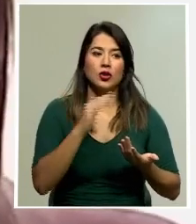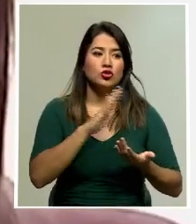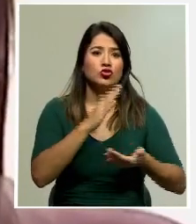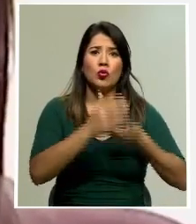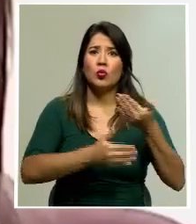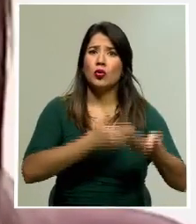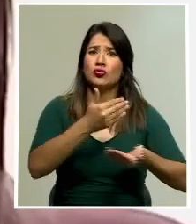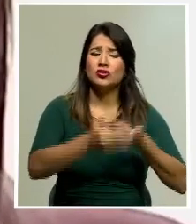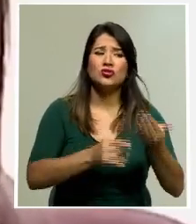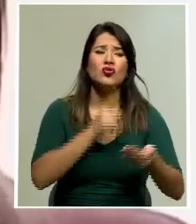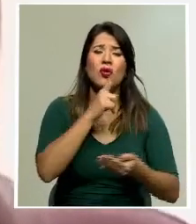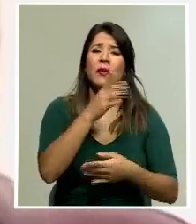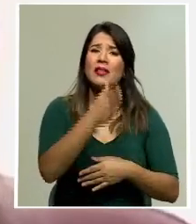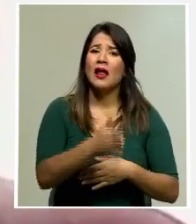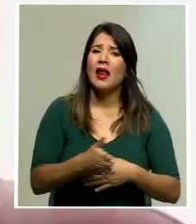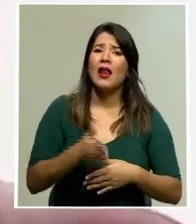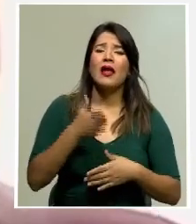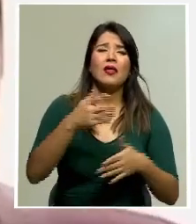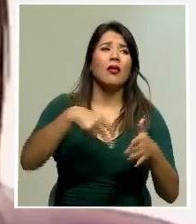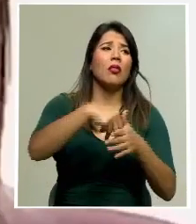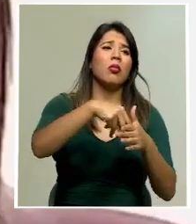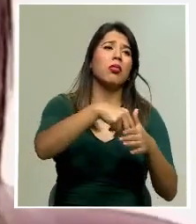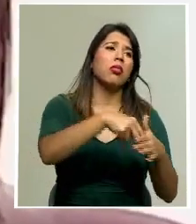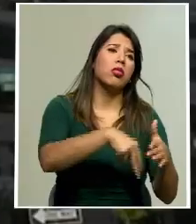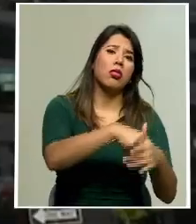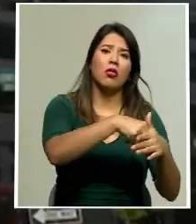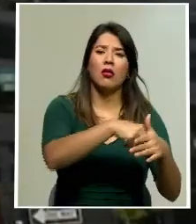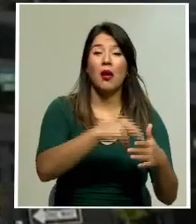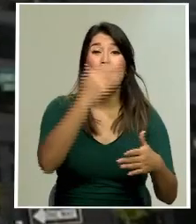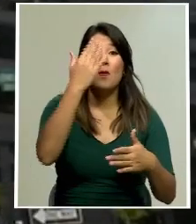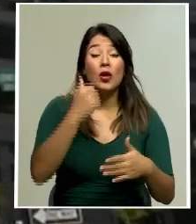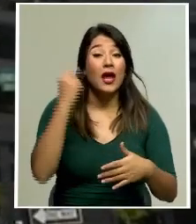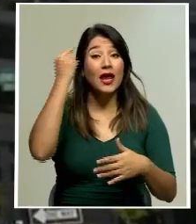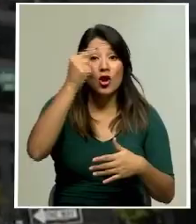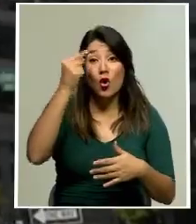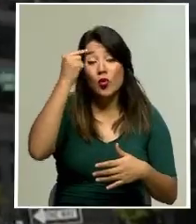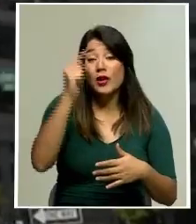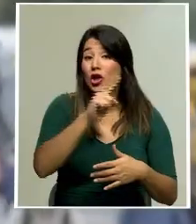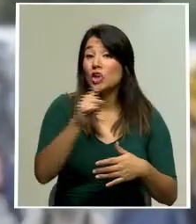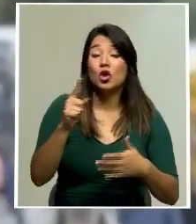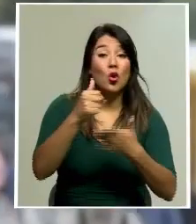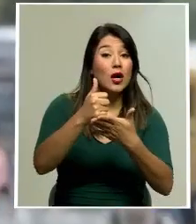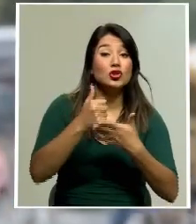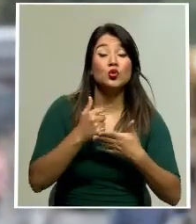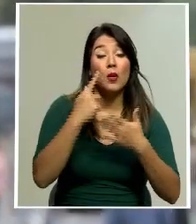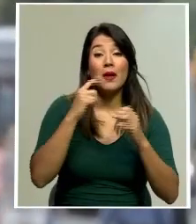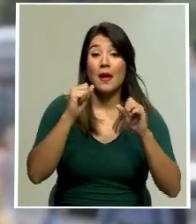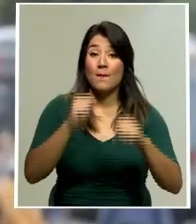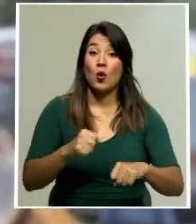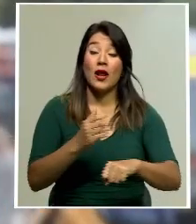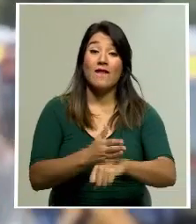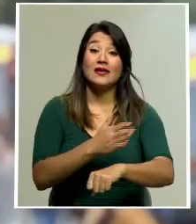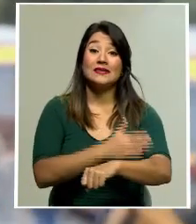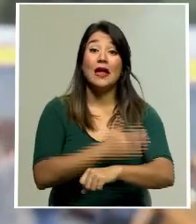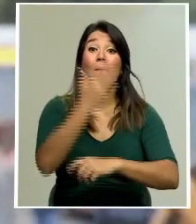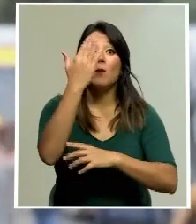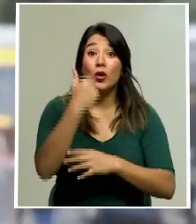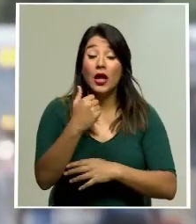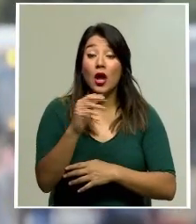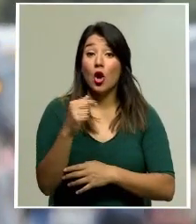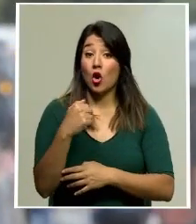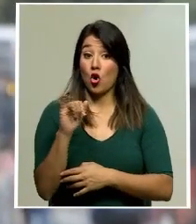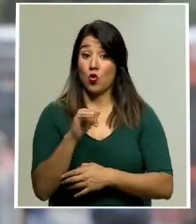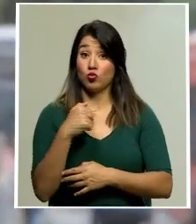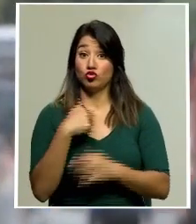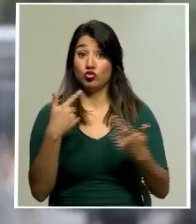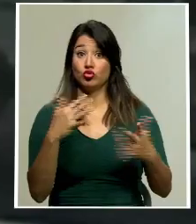sido bastante lento, porque el mismo gobierno no ha colaborado para que se dé su avance o su discusión, porque como mencionaba, el mismo